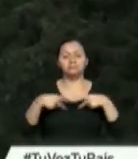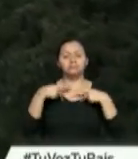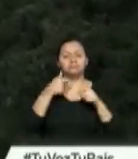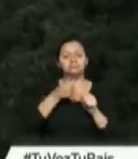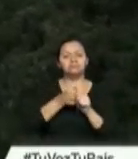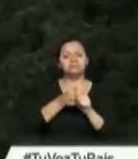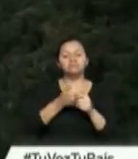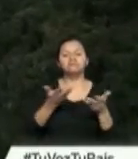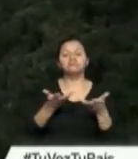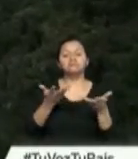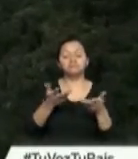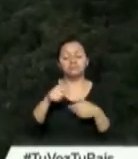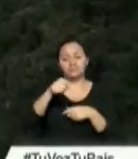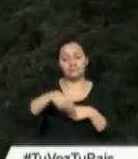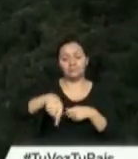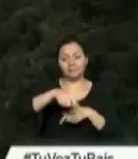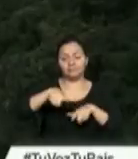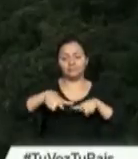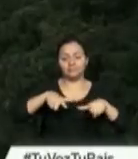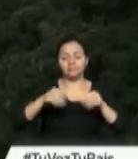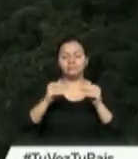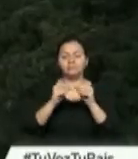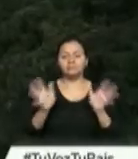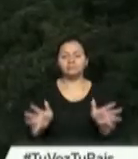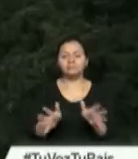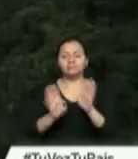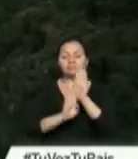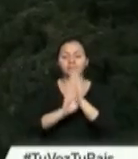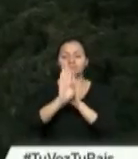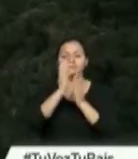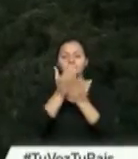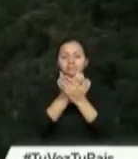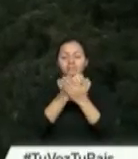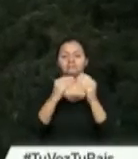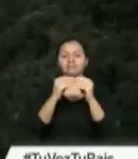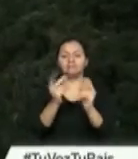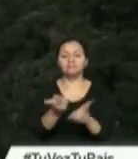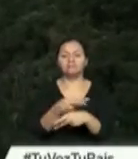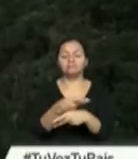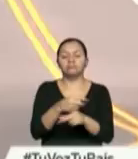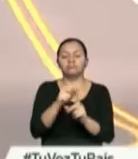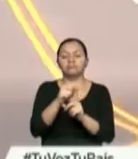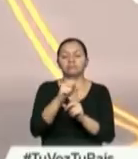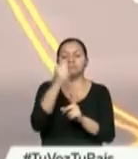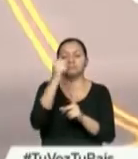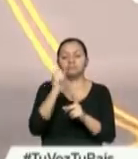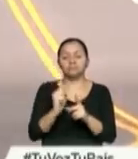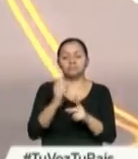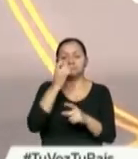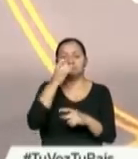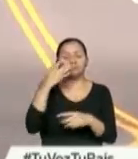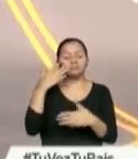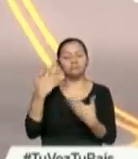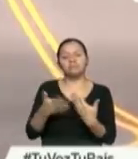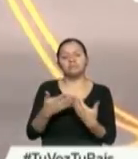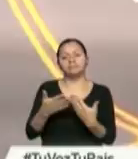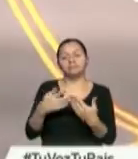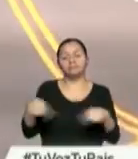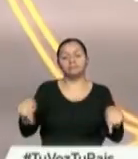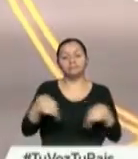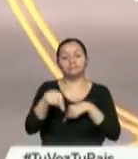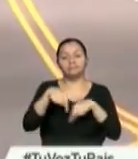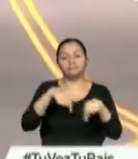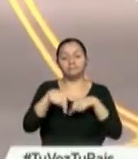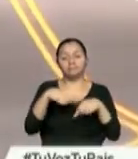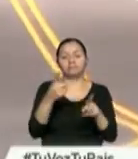del proyecto. Además, promueve el desarrollo económico y productivo de la Sierra y Amazonía, facilitando el traslado de